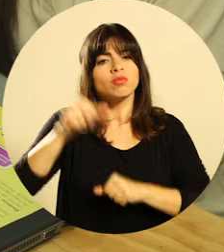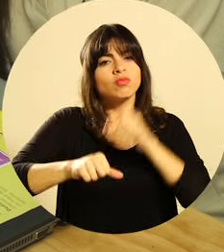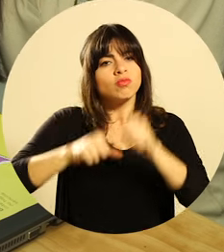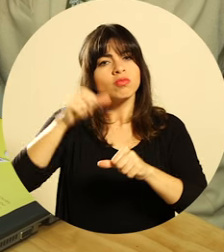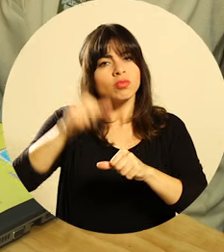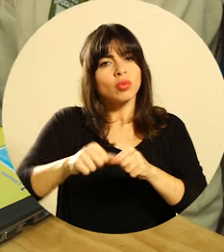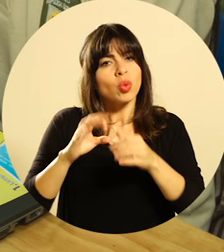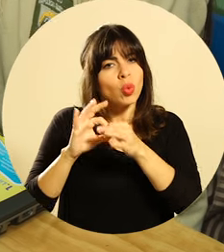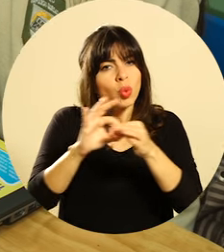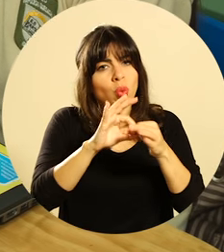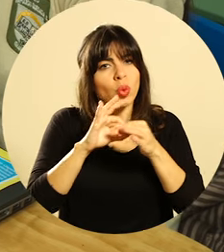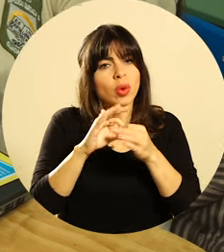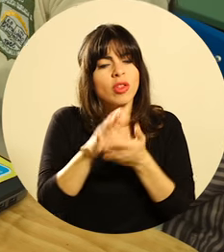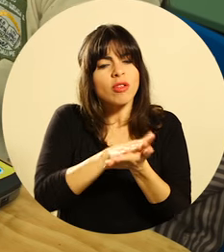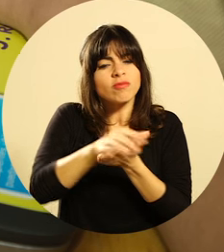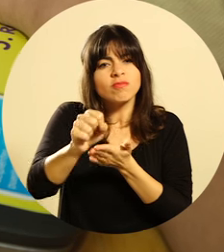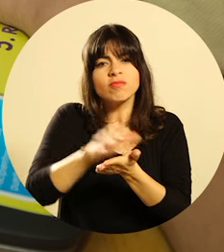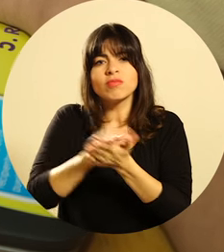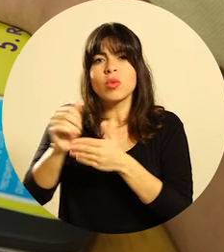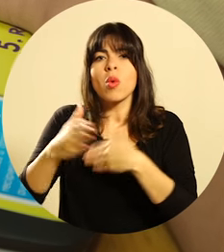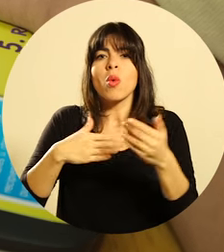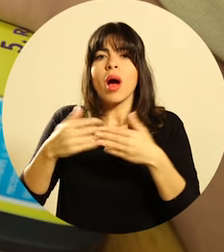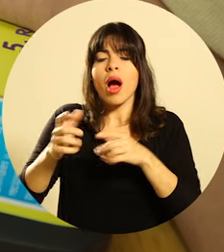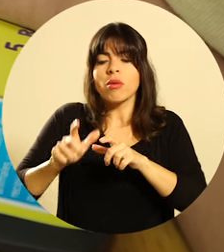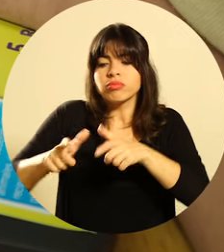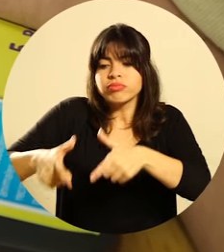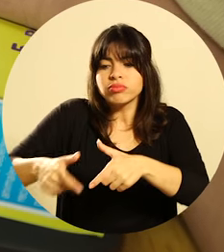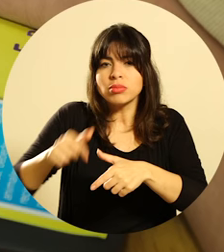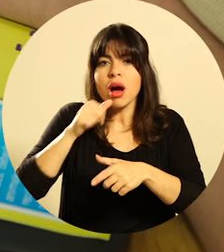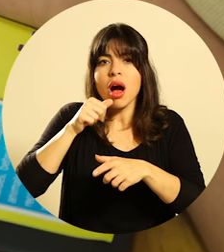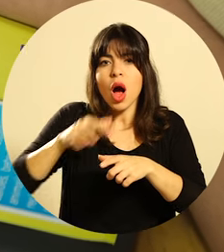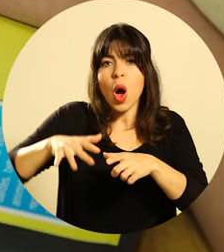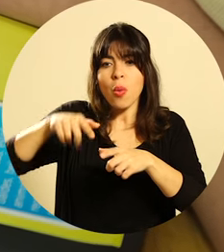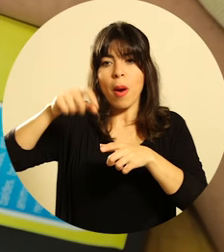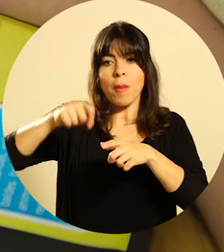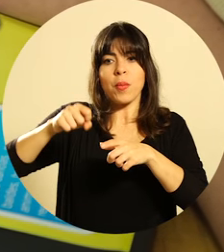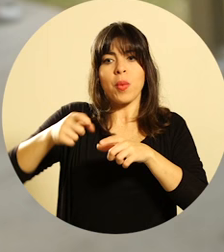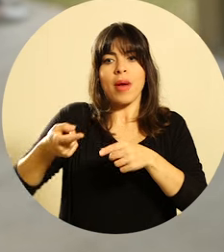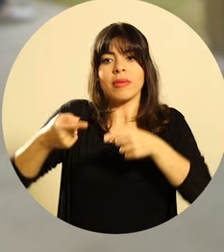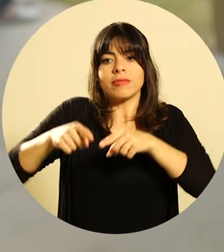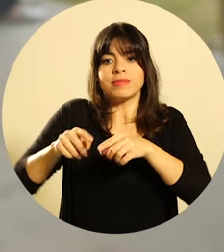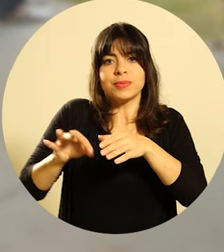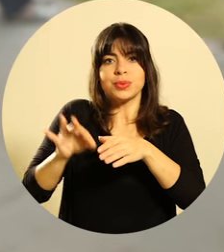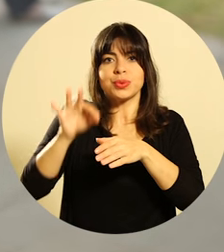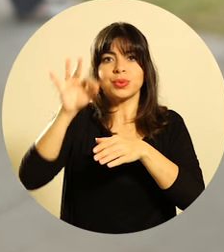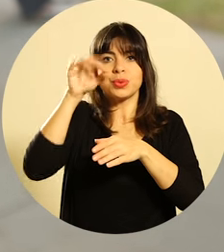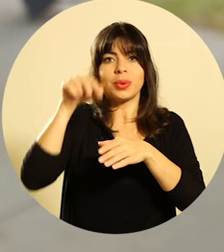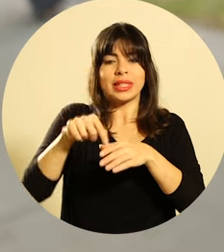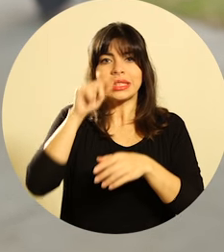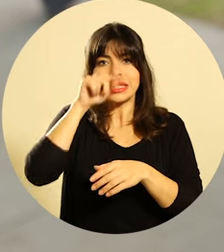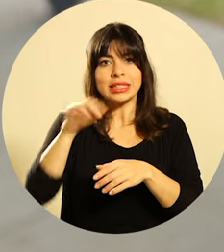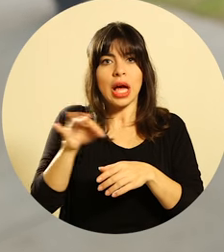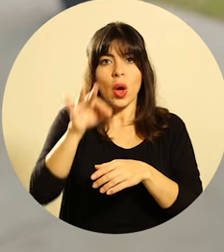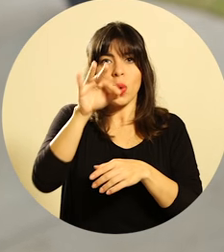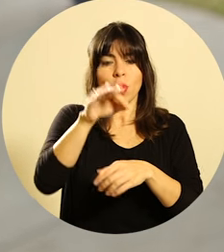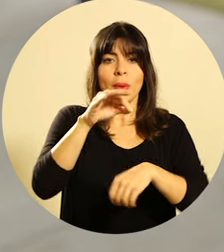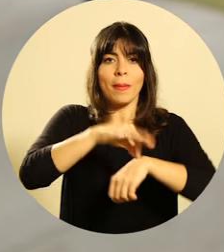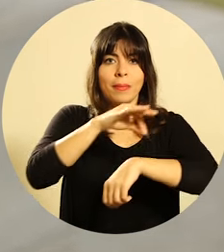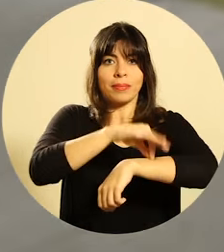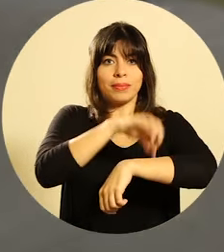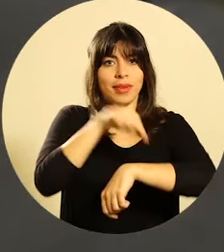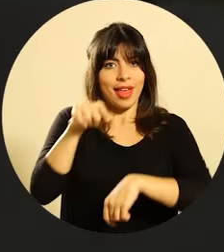luchar unidos, eliminando todo depósito que pueda convertirse en un criadero del zancudo propagador de